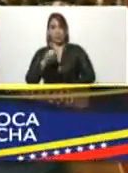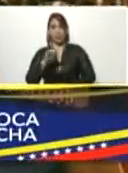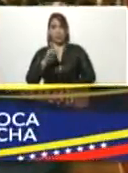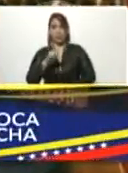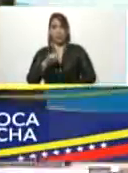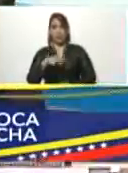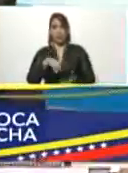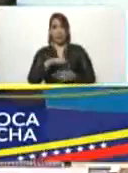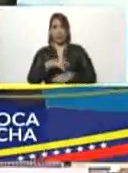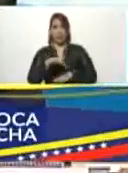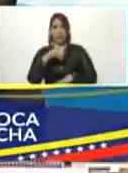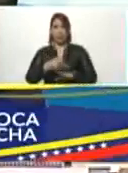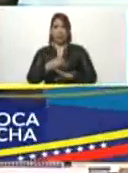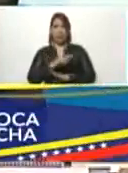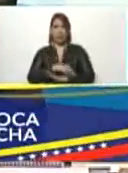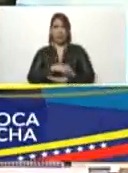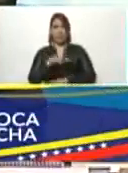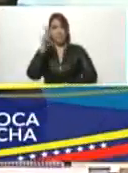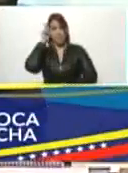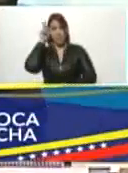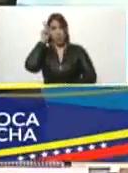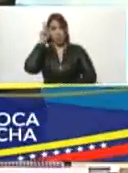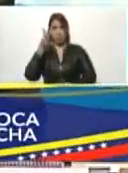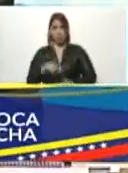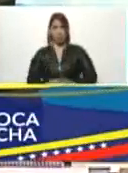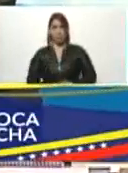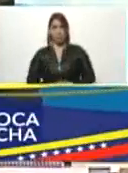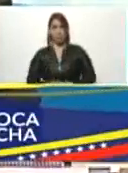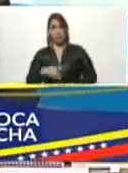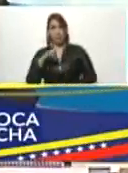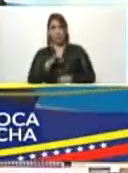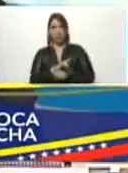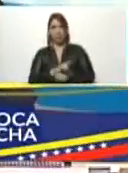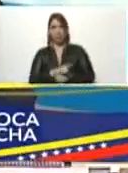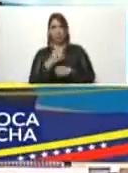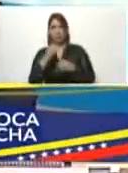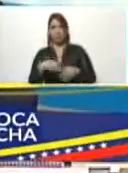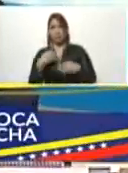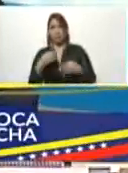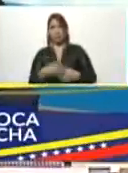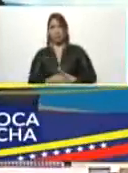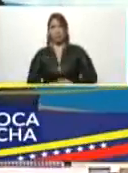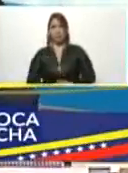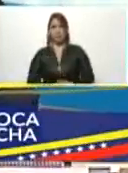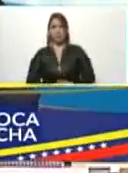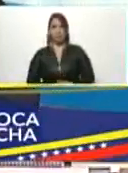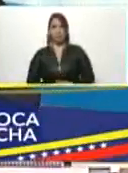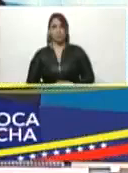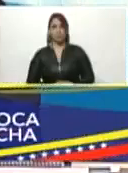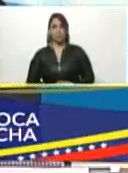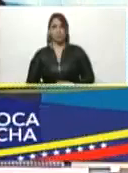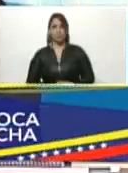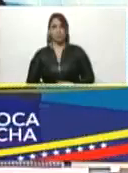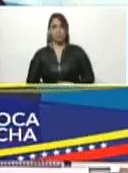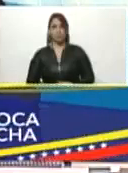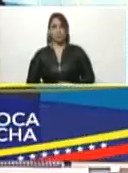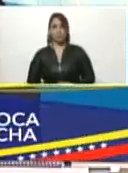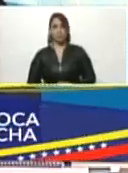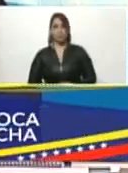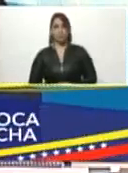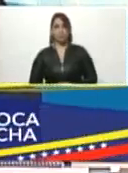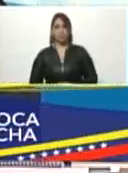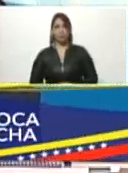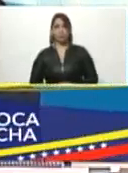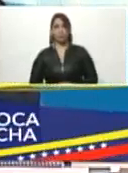Perú con la oligarquía limeña, traidora de todos los tiempos, muy anti-sanmartiniana,